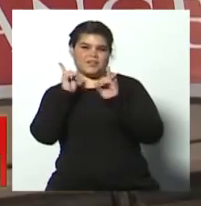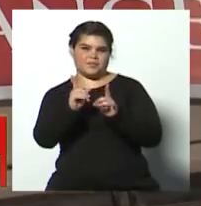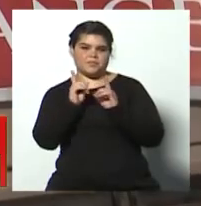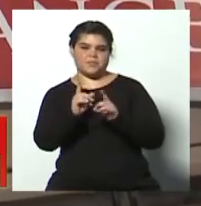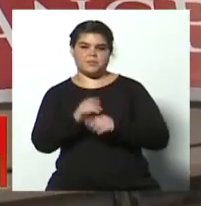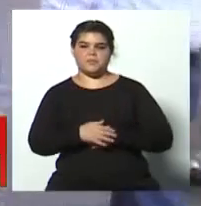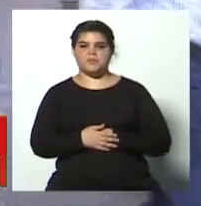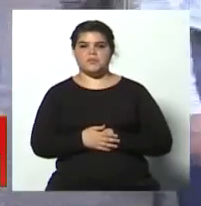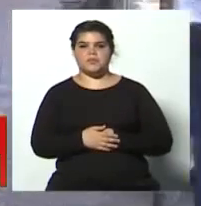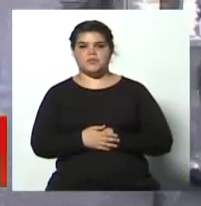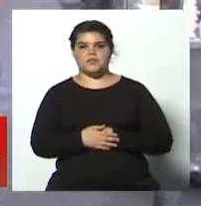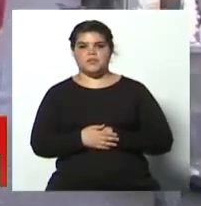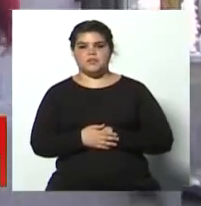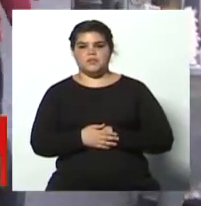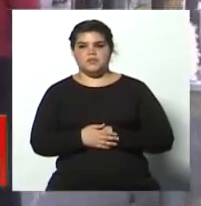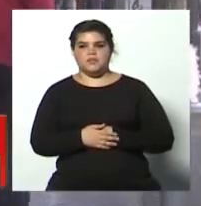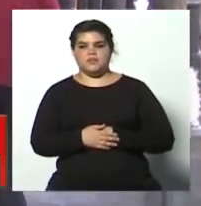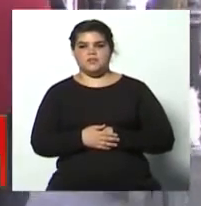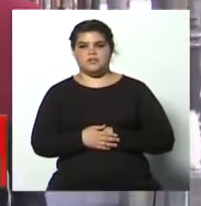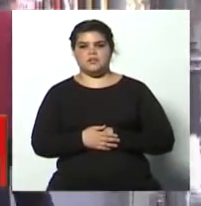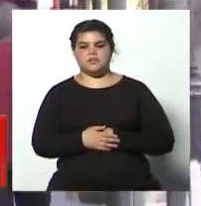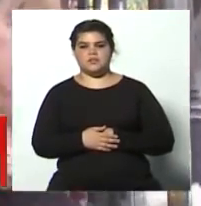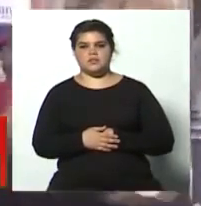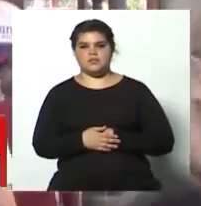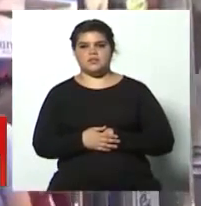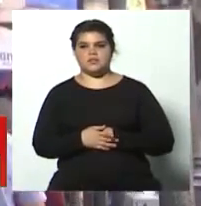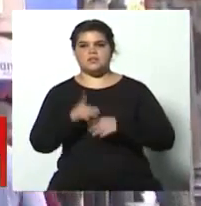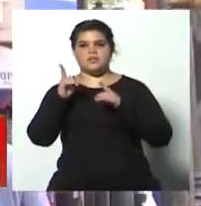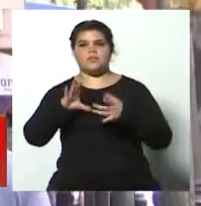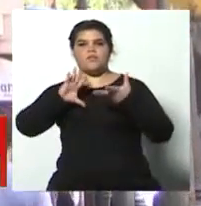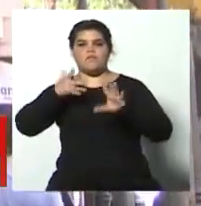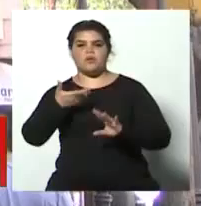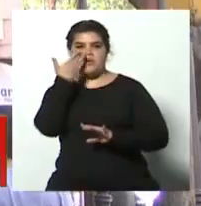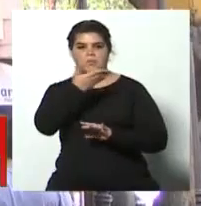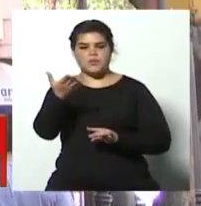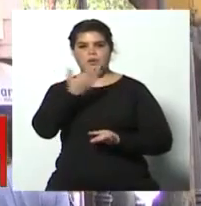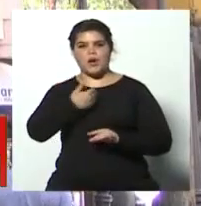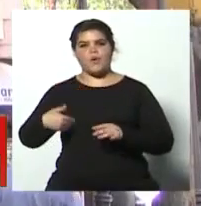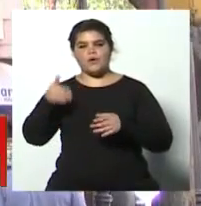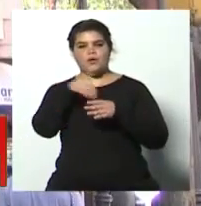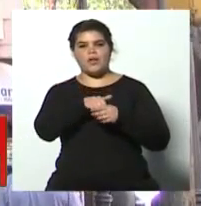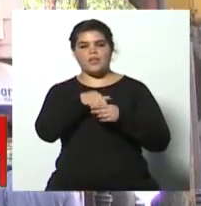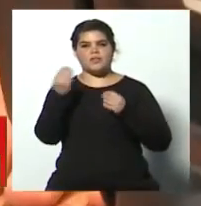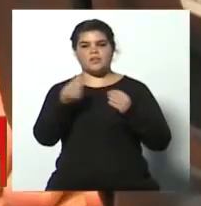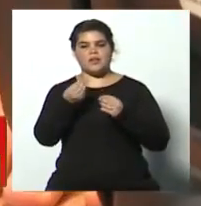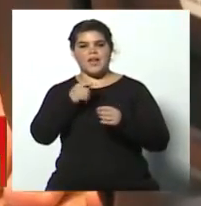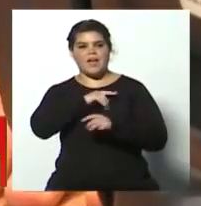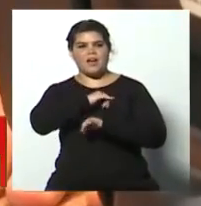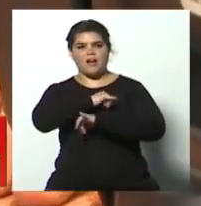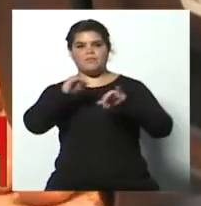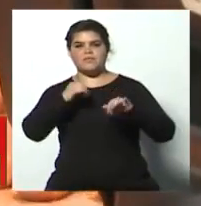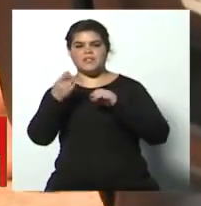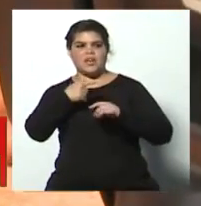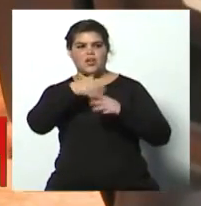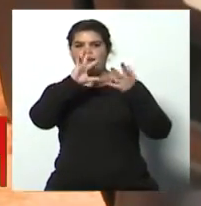con, de alguna forma, la explicitación por parte de los funcionarios del gobierno de que ellos no van a realizar ningún tipo